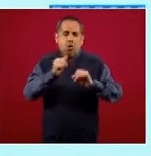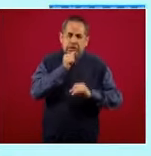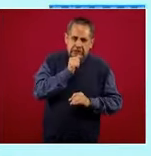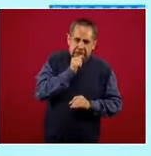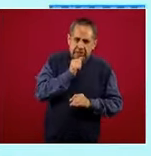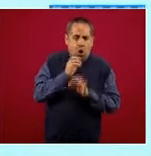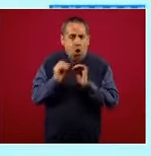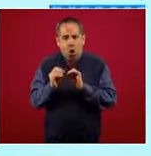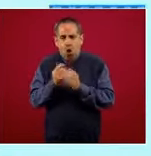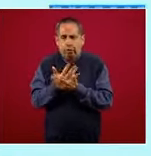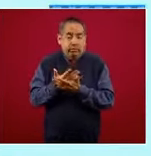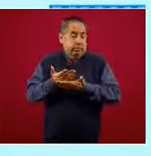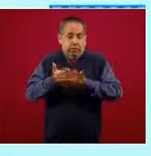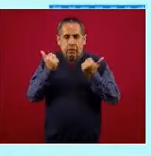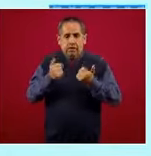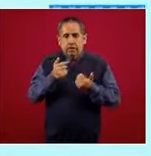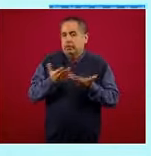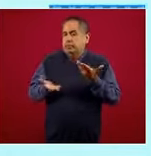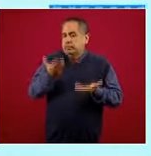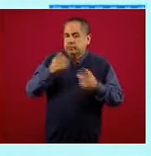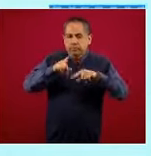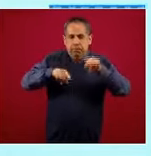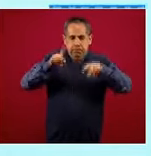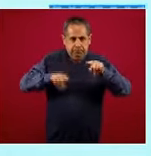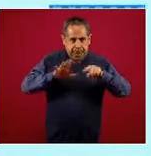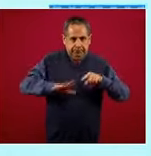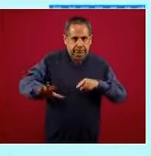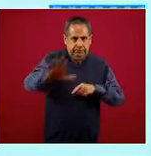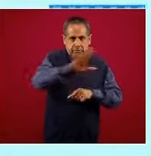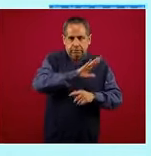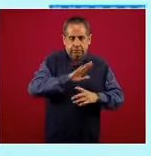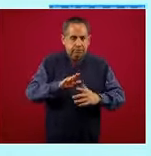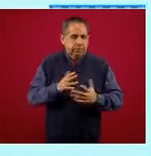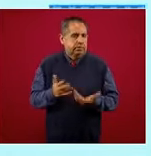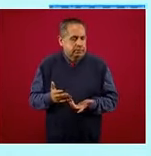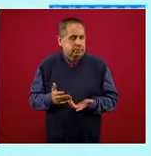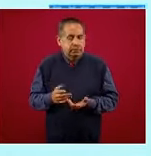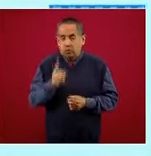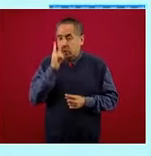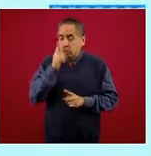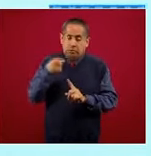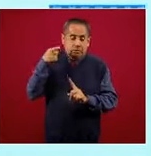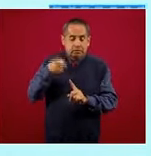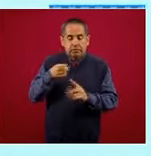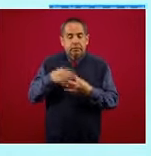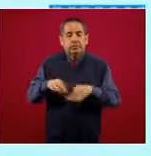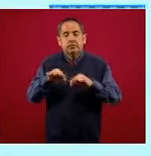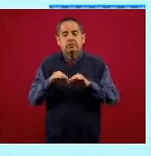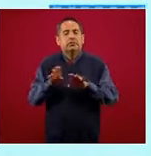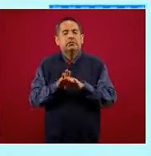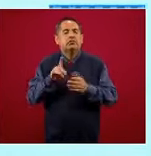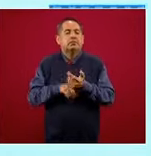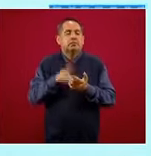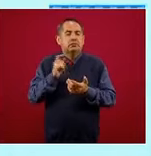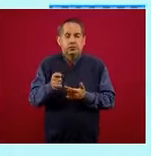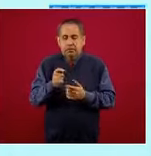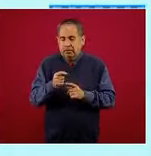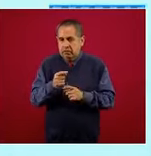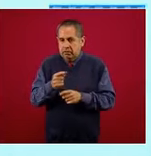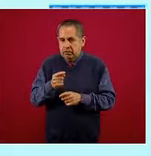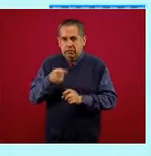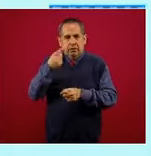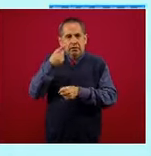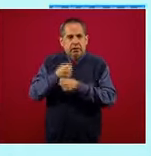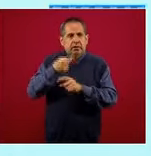dinámicas sociales, laborales en el espacio público sobre todo, pero siempre teniendo presente como la